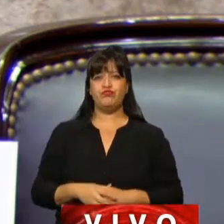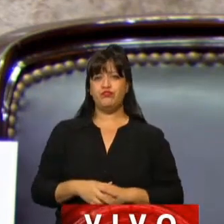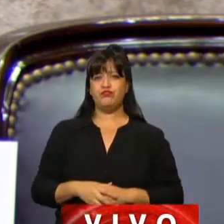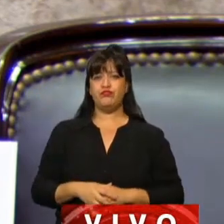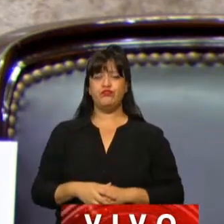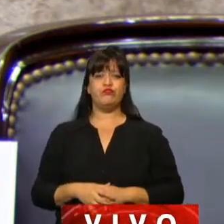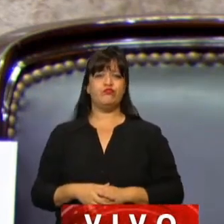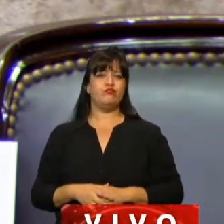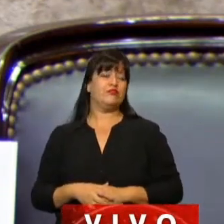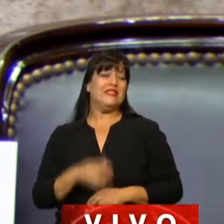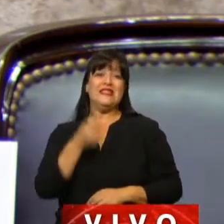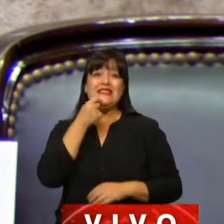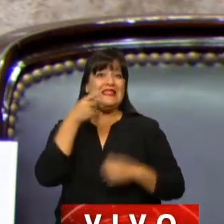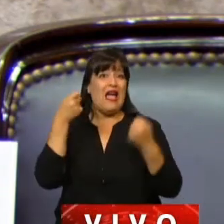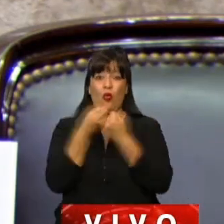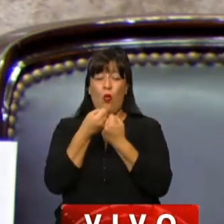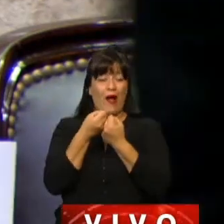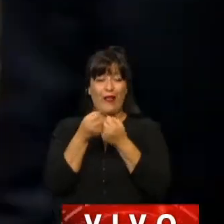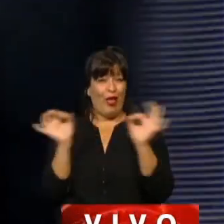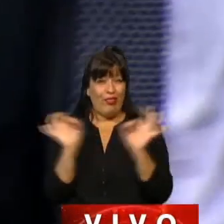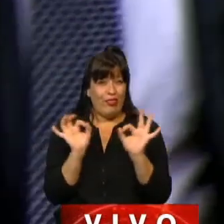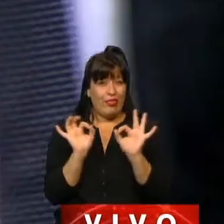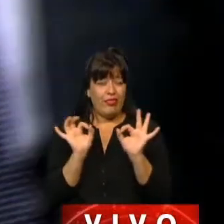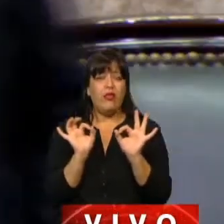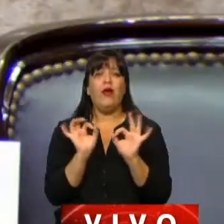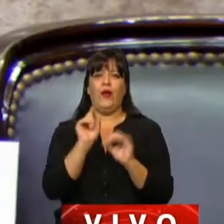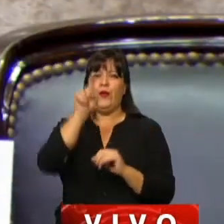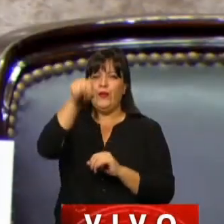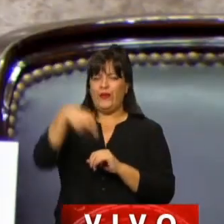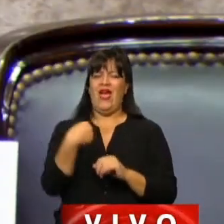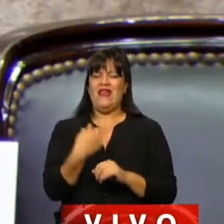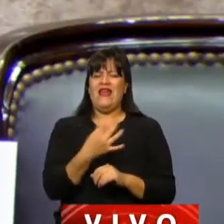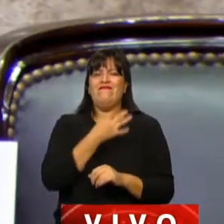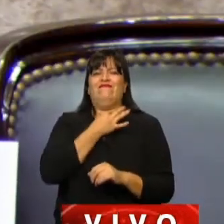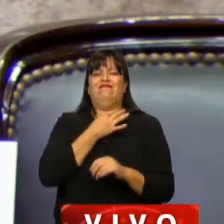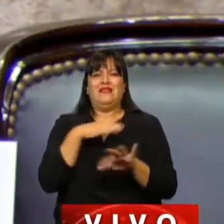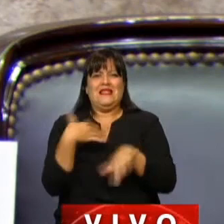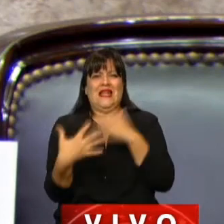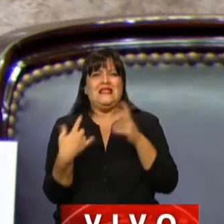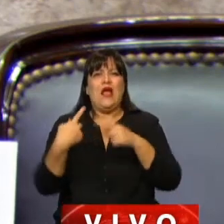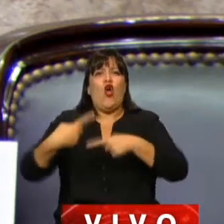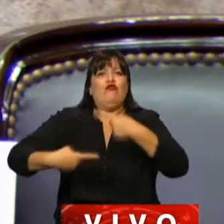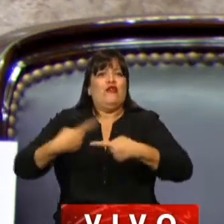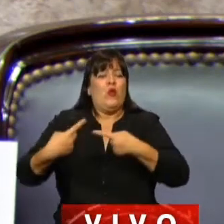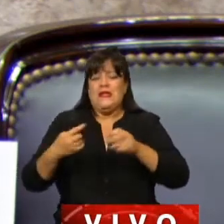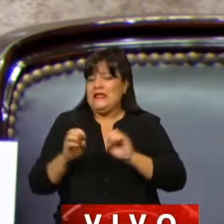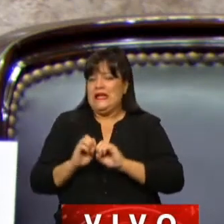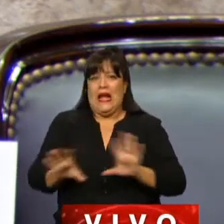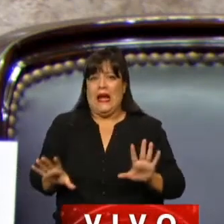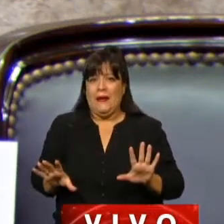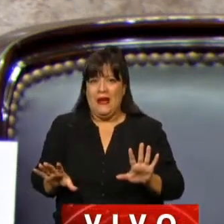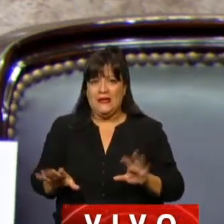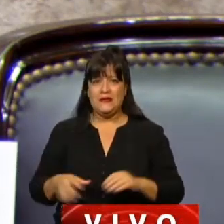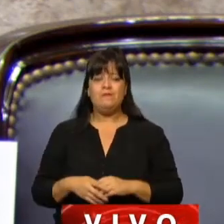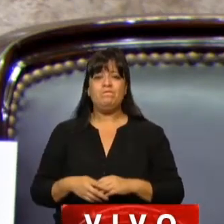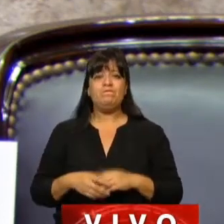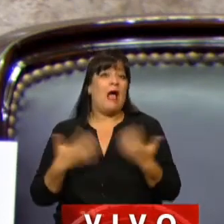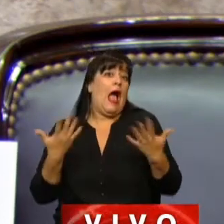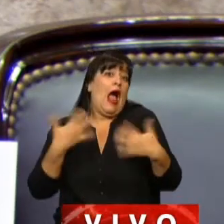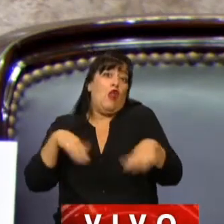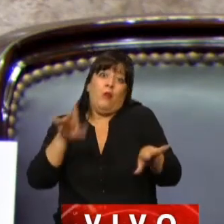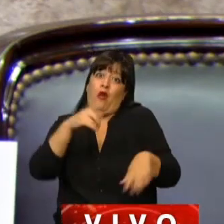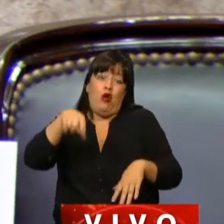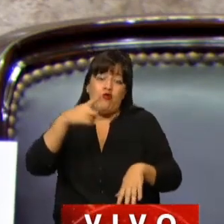si no se llega a un acuerdo, se va a venir una crisis con enormes consecuencias. Quizá no se dieron